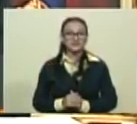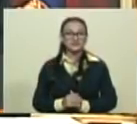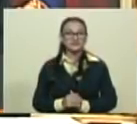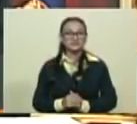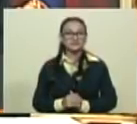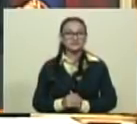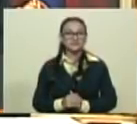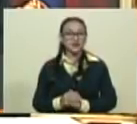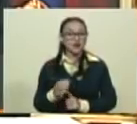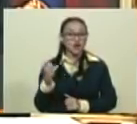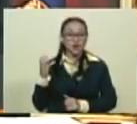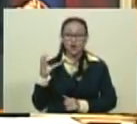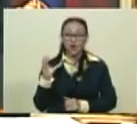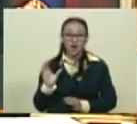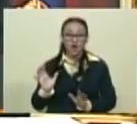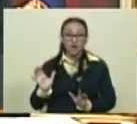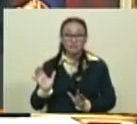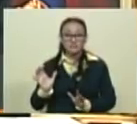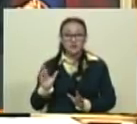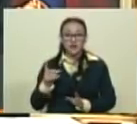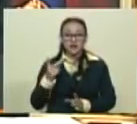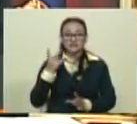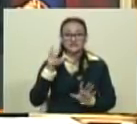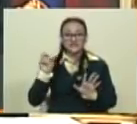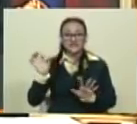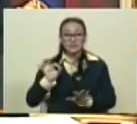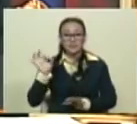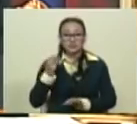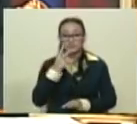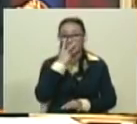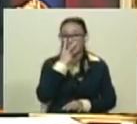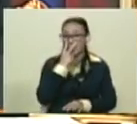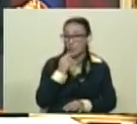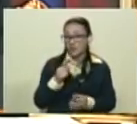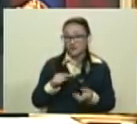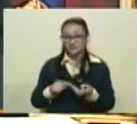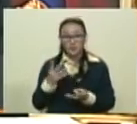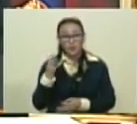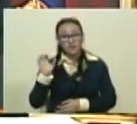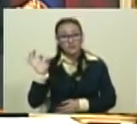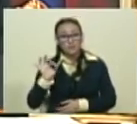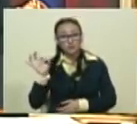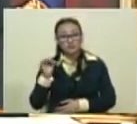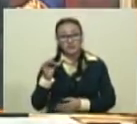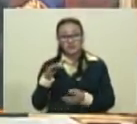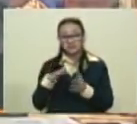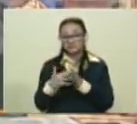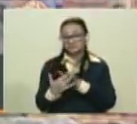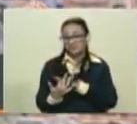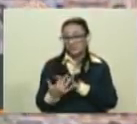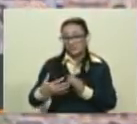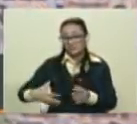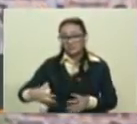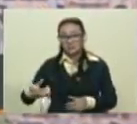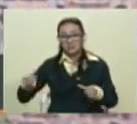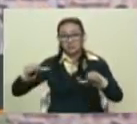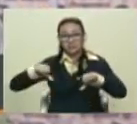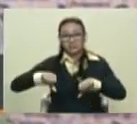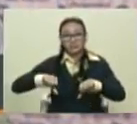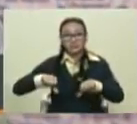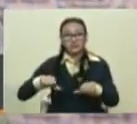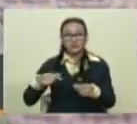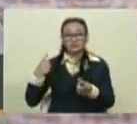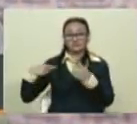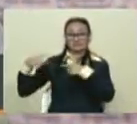En Colombia no se habla el 70% de pobreza, 40% de miseria. ¿Cómo ha